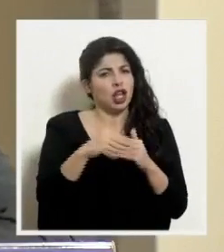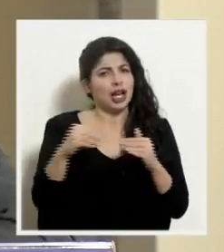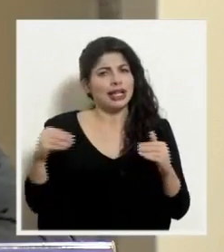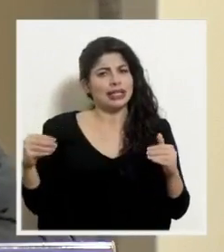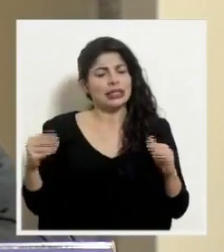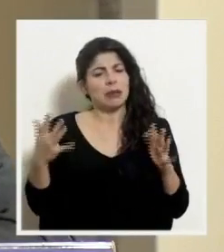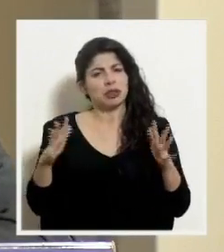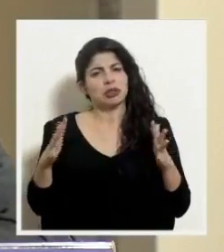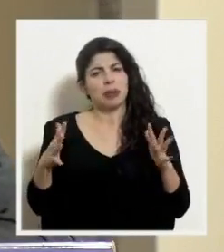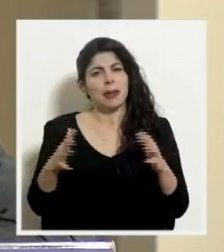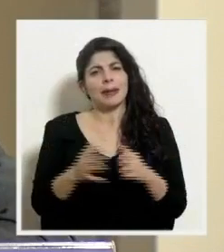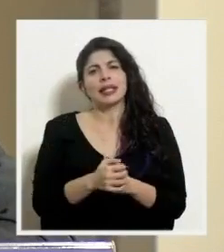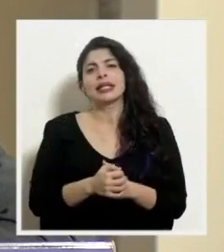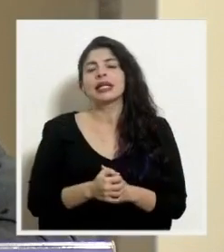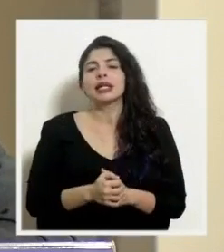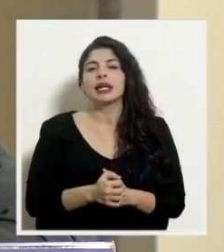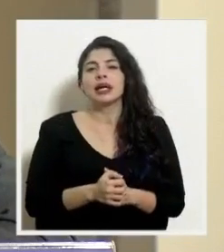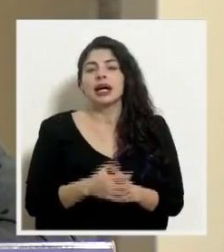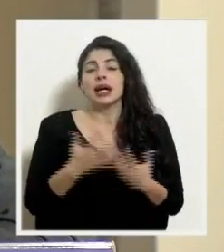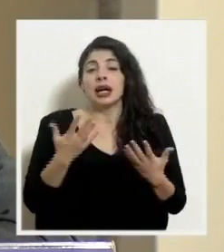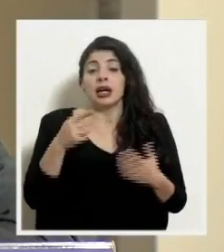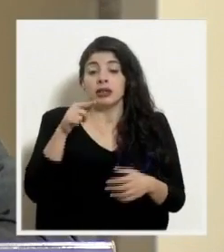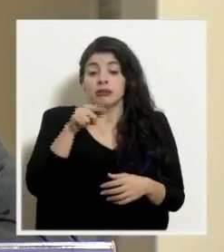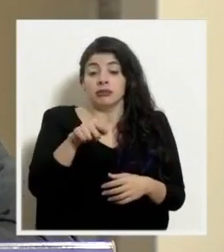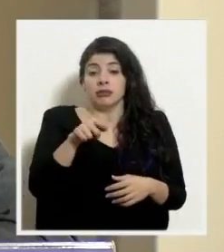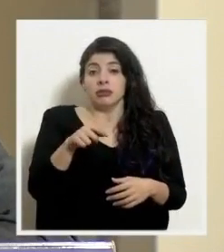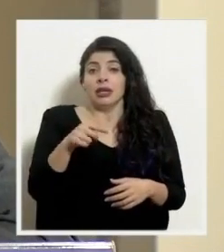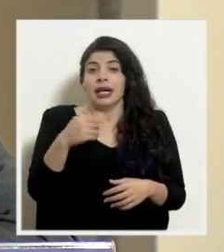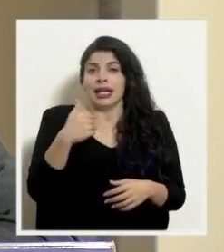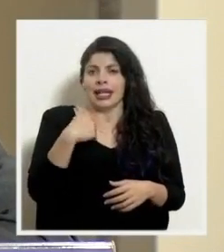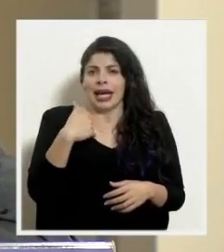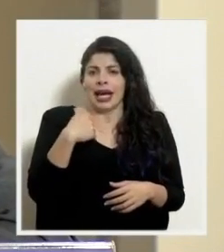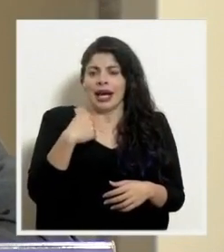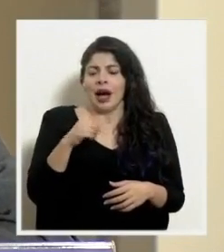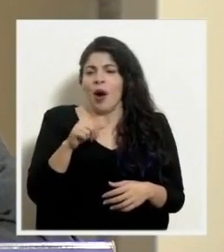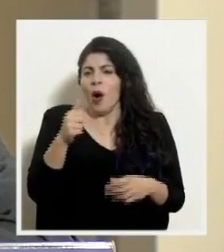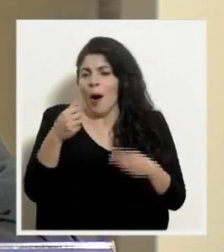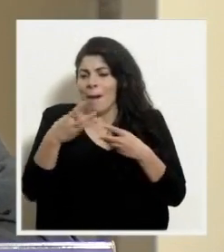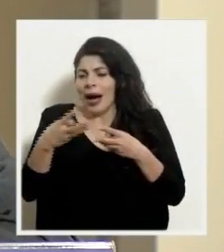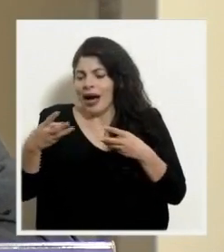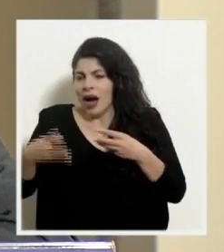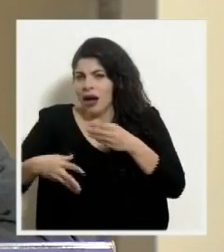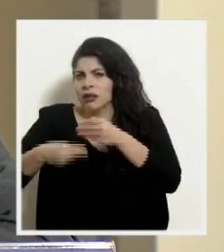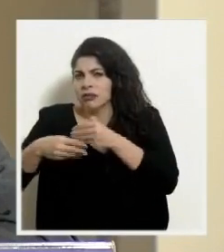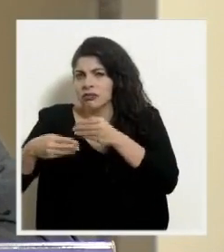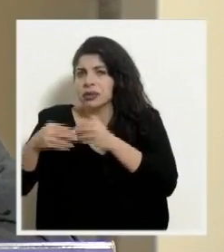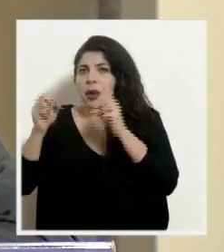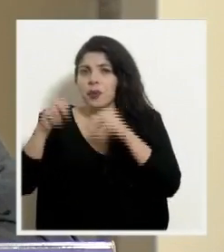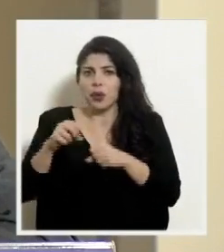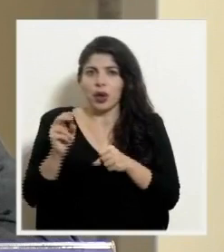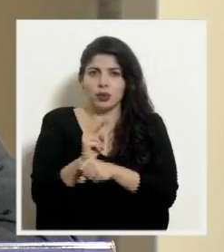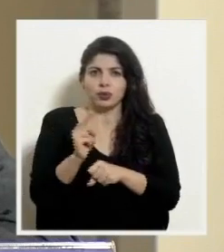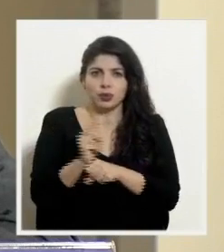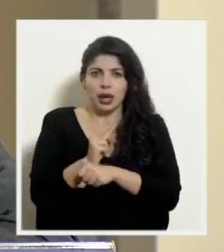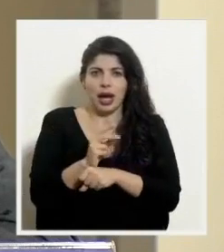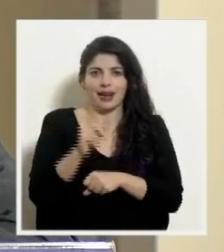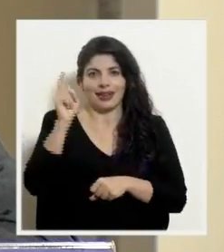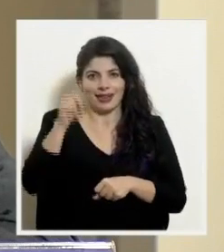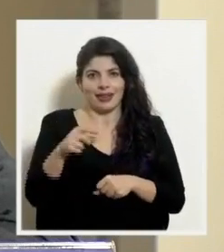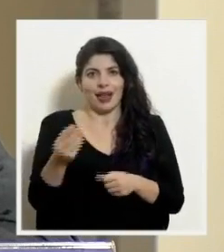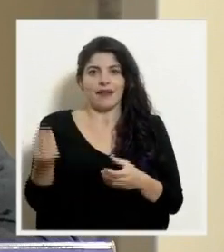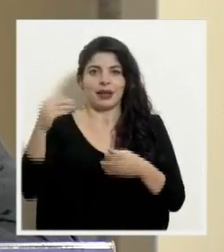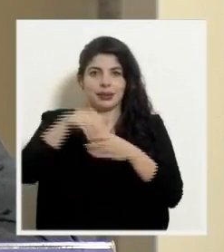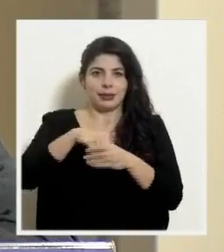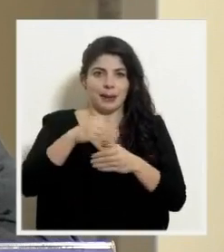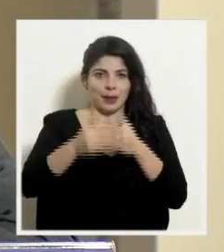$24.157.000 aproximadamente. Llevan unos insumos adicionales, consumibles, que tienen que integrarse en el